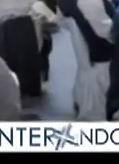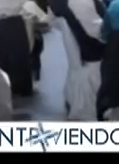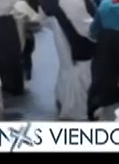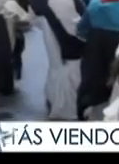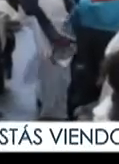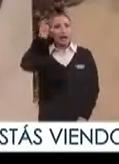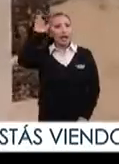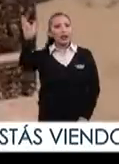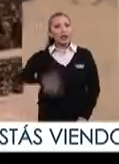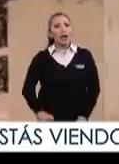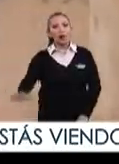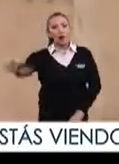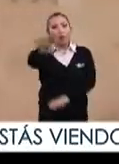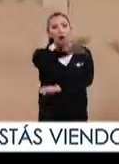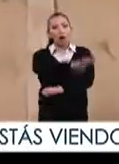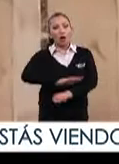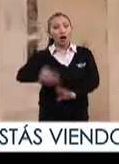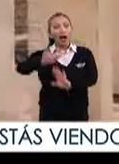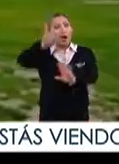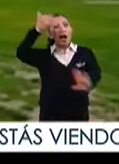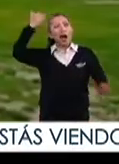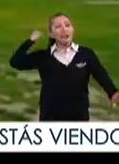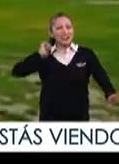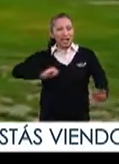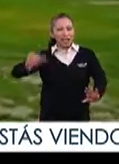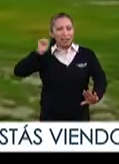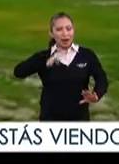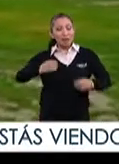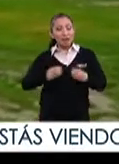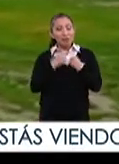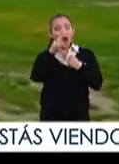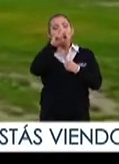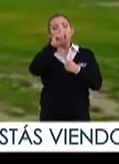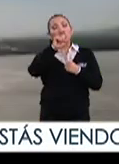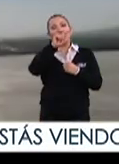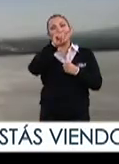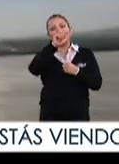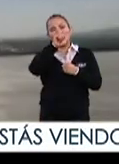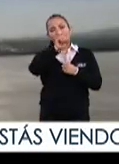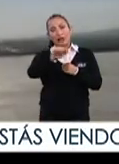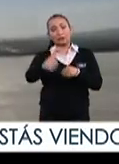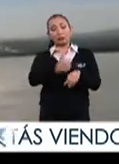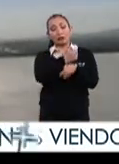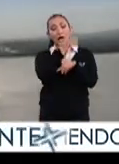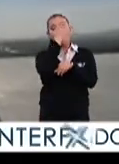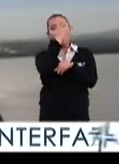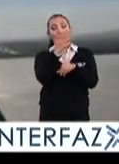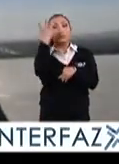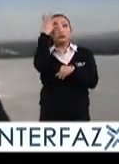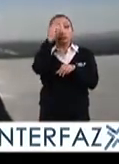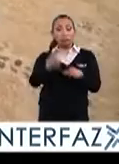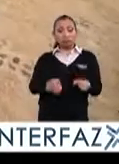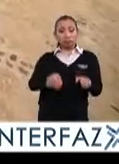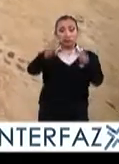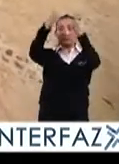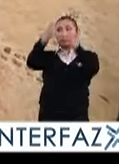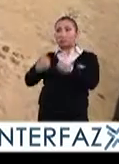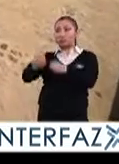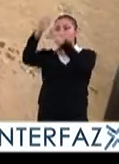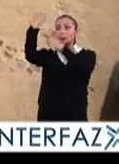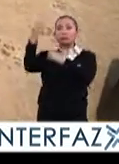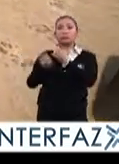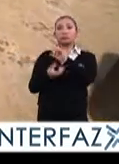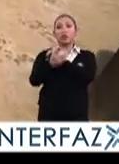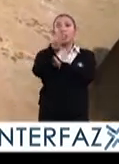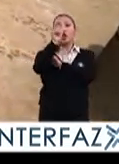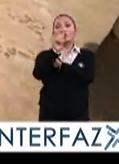En Hidalgo, el territorio que en tiempos precolombinos habitaron los toltecas, se erigen 4 colosales figuras que han sido